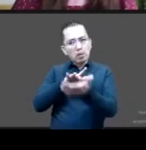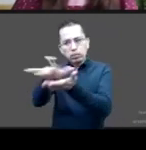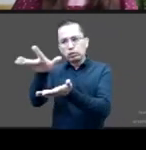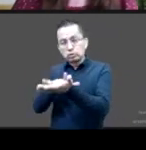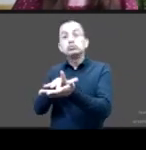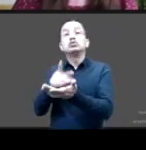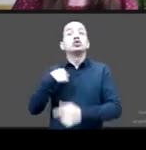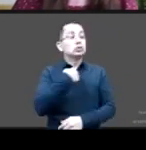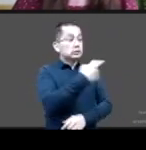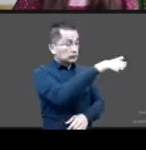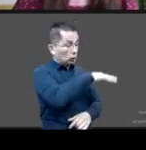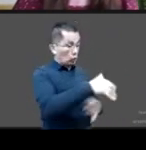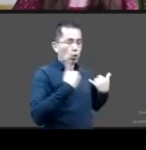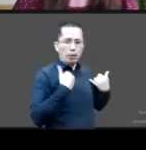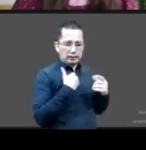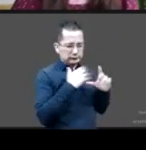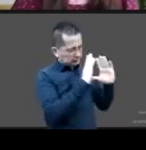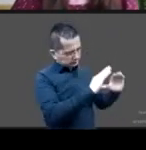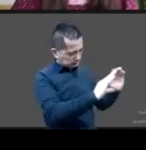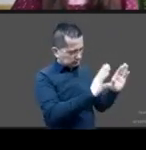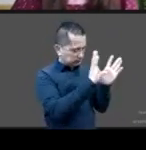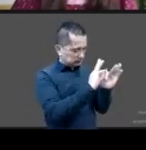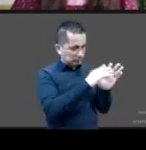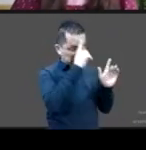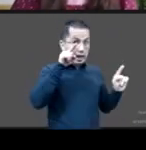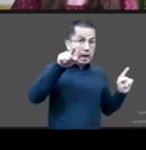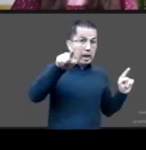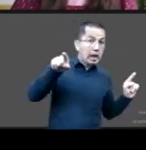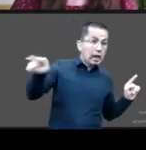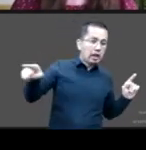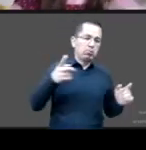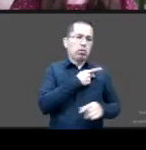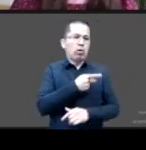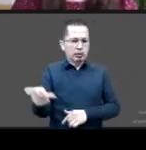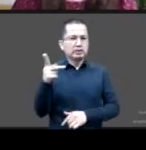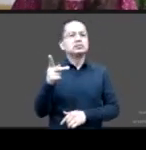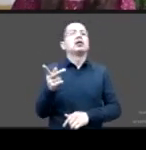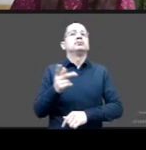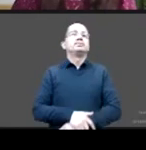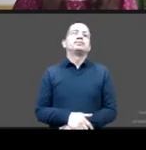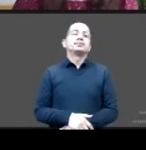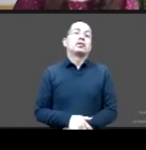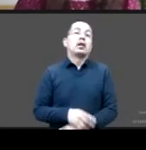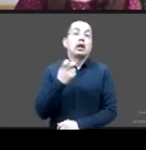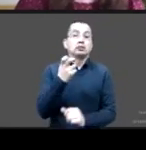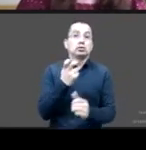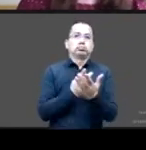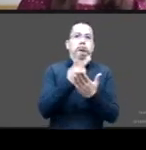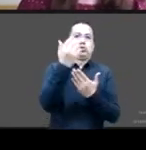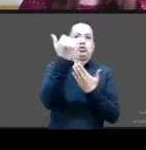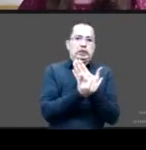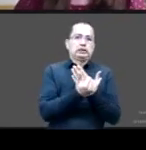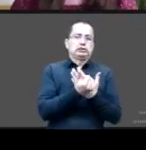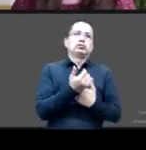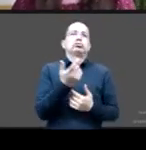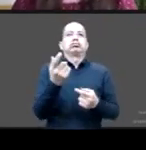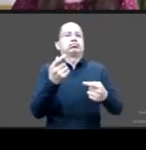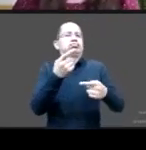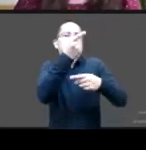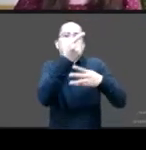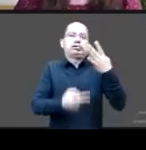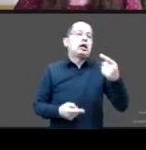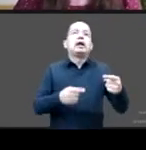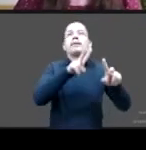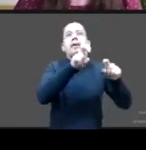sensibilizar sobre estos temas de pobreza y bueno así como mencionábamos estos proyectos juveniles de corazón contento de imposible